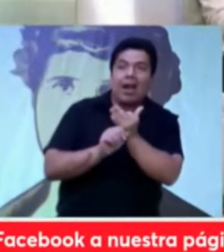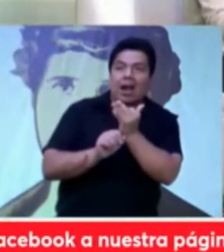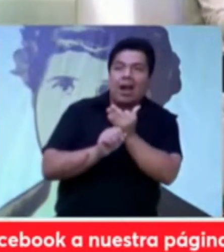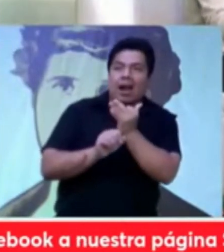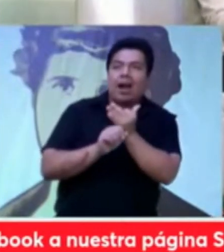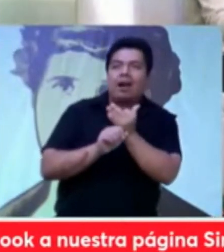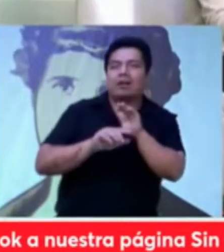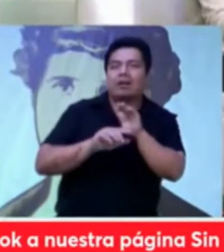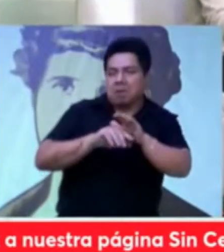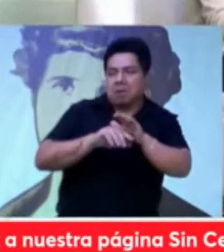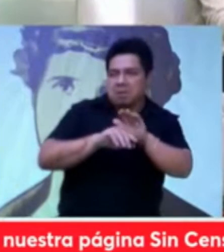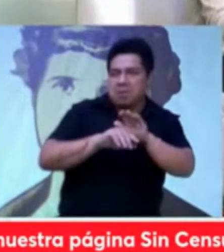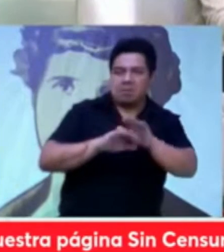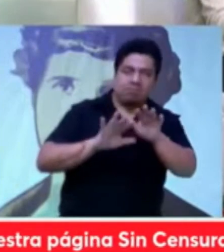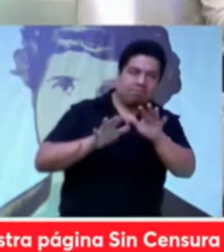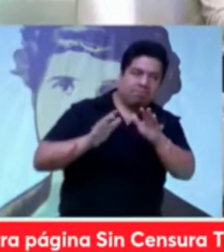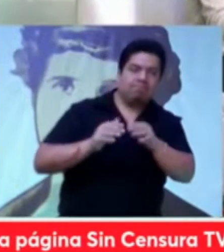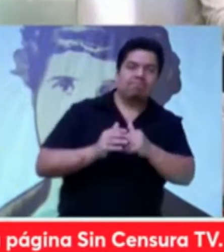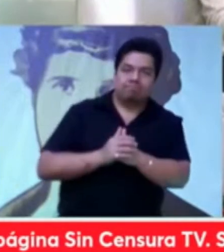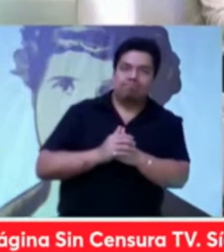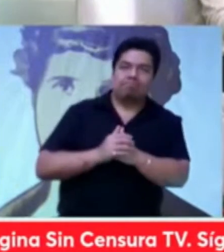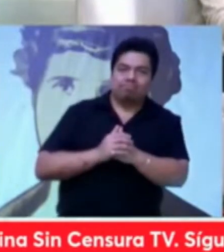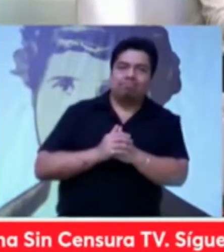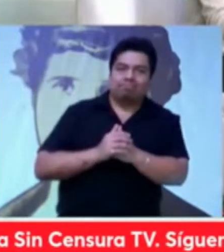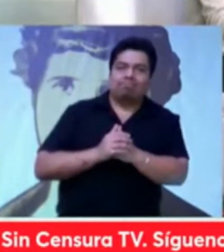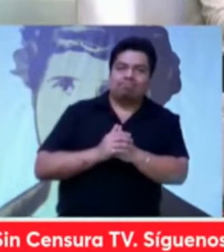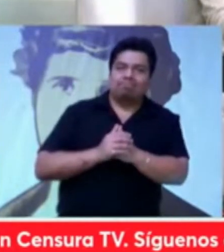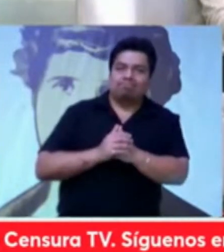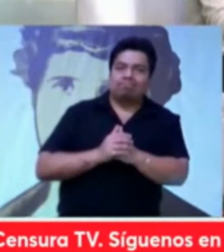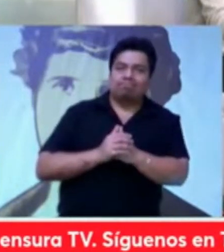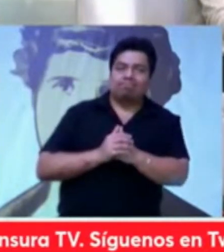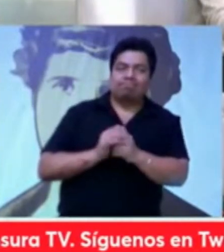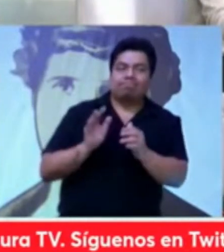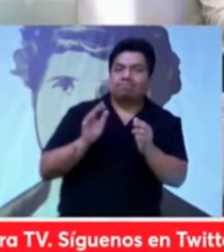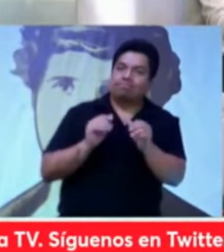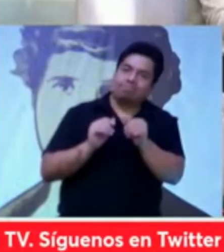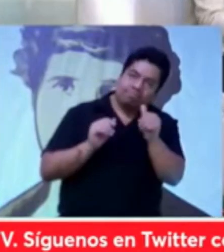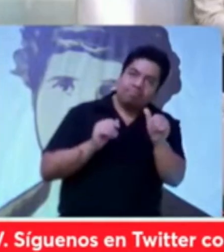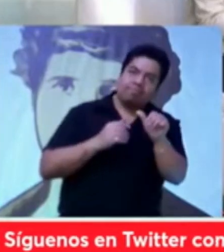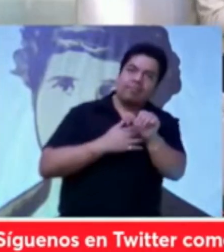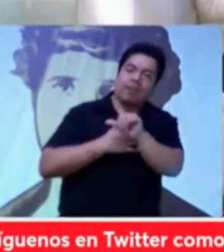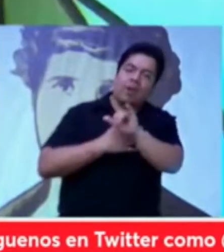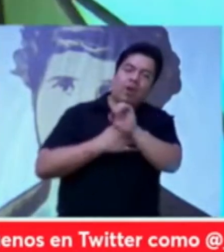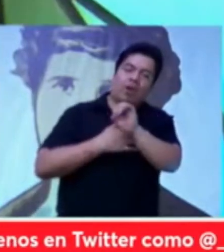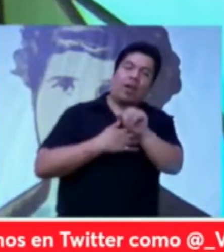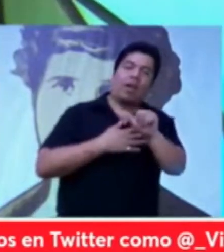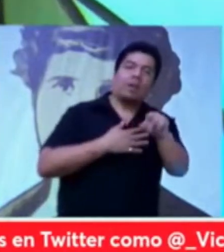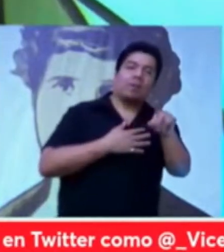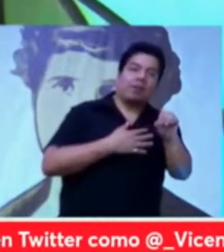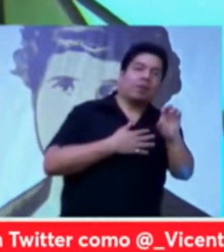ven más o menos más o menos sí y por otro lado Jorge Armando